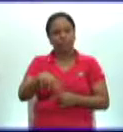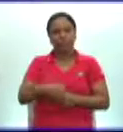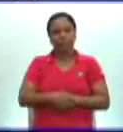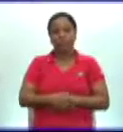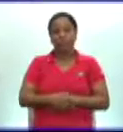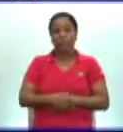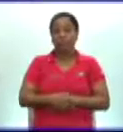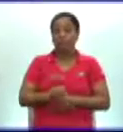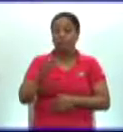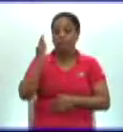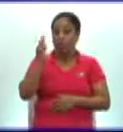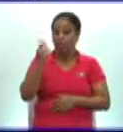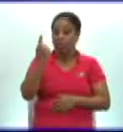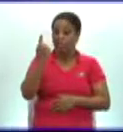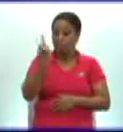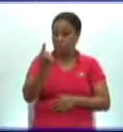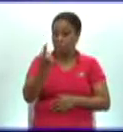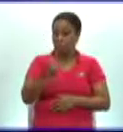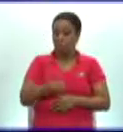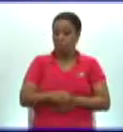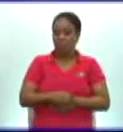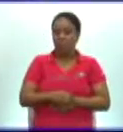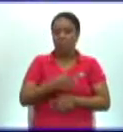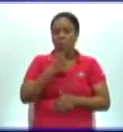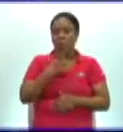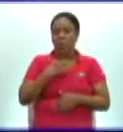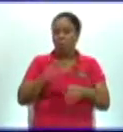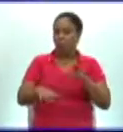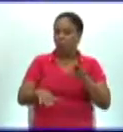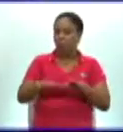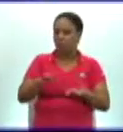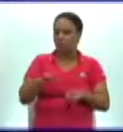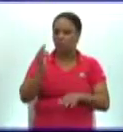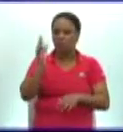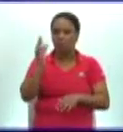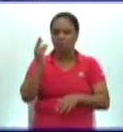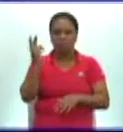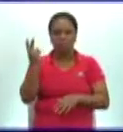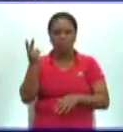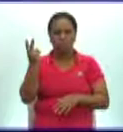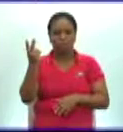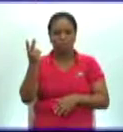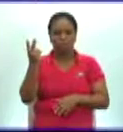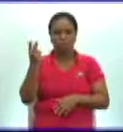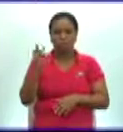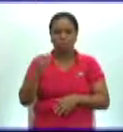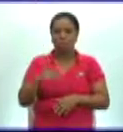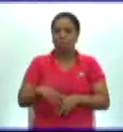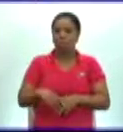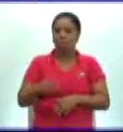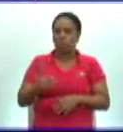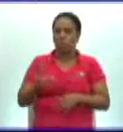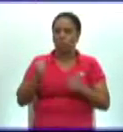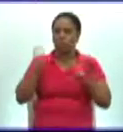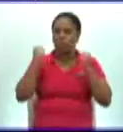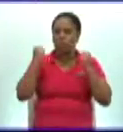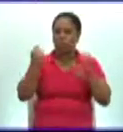la fuerza 1, ¿cómo es comparada con la fuerza 2? No es mayor la fuerza